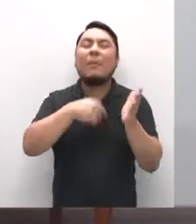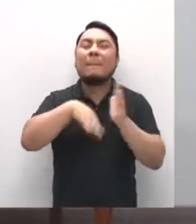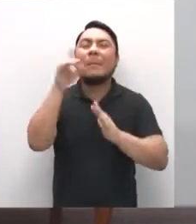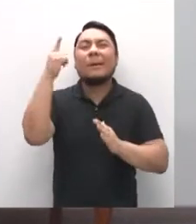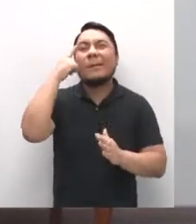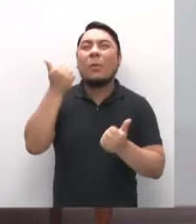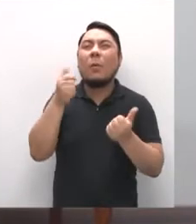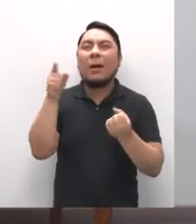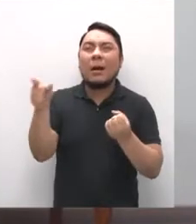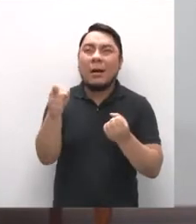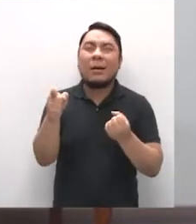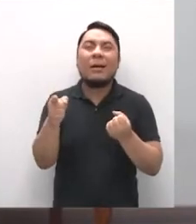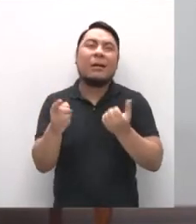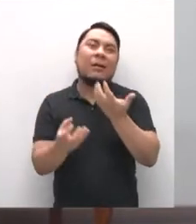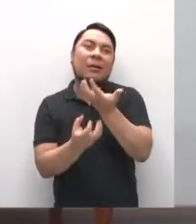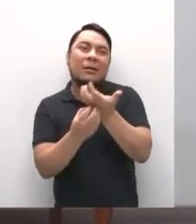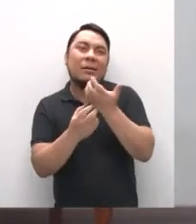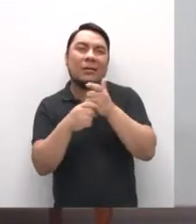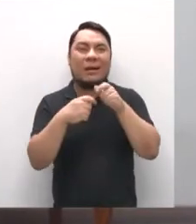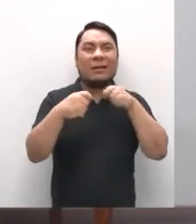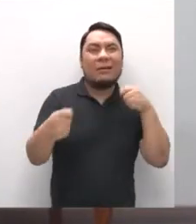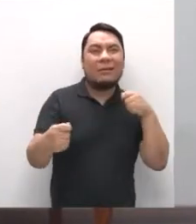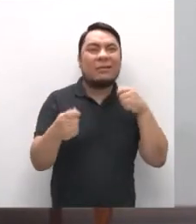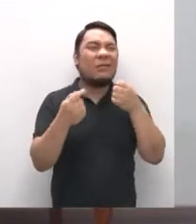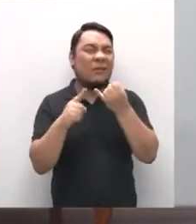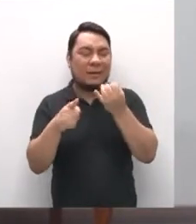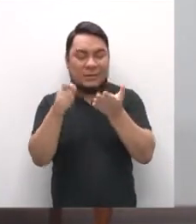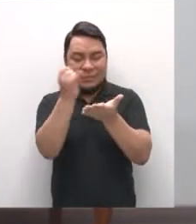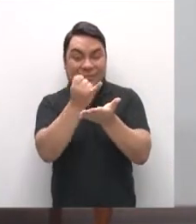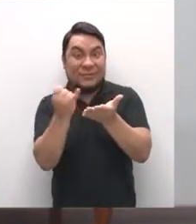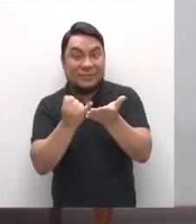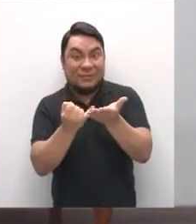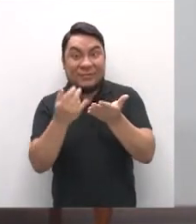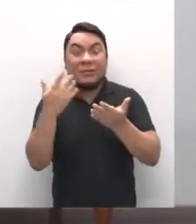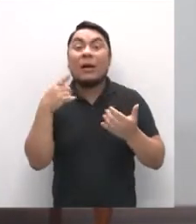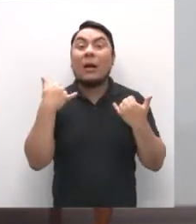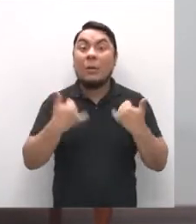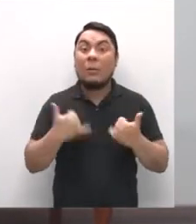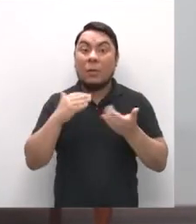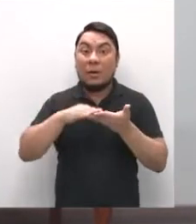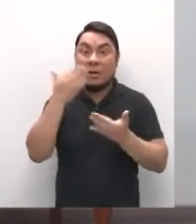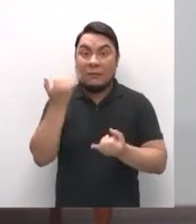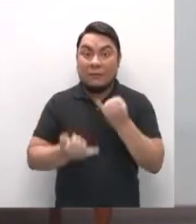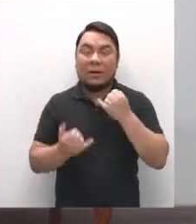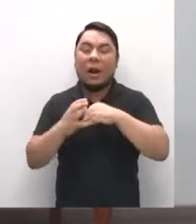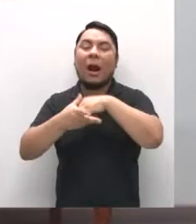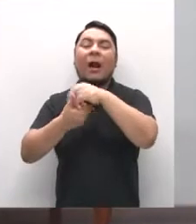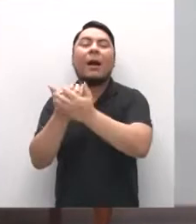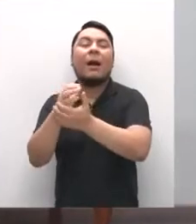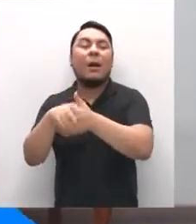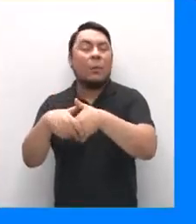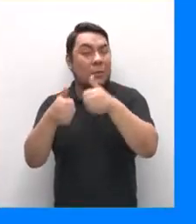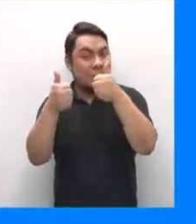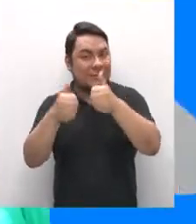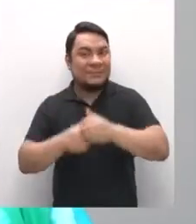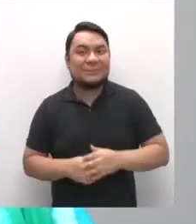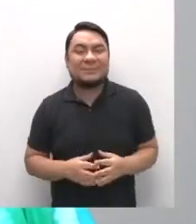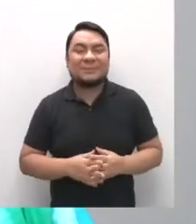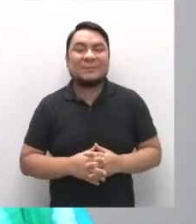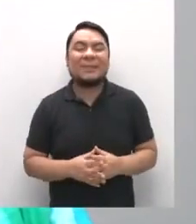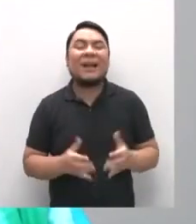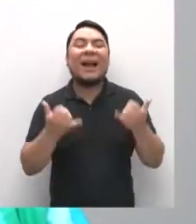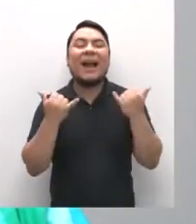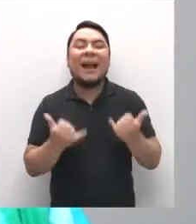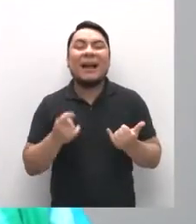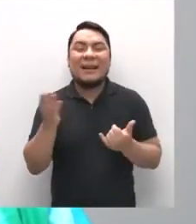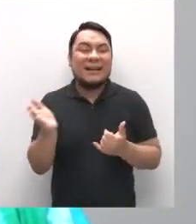más? Y no se olviden que después de jugar siempre nos lavamos bien las manos. Ahora